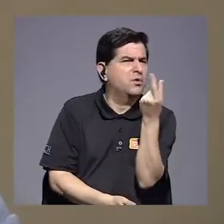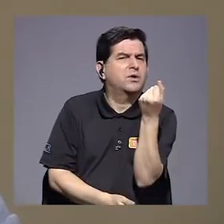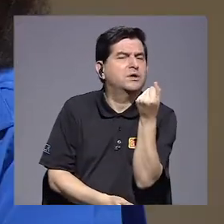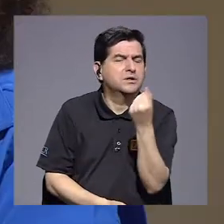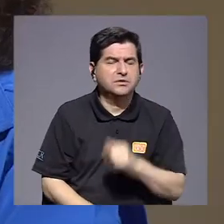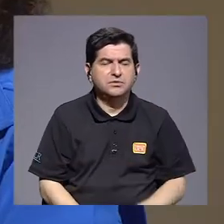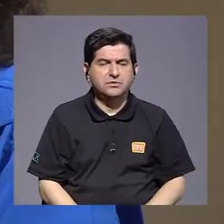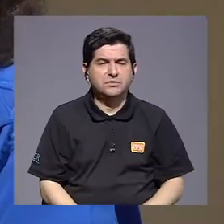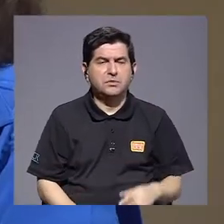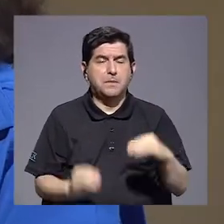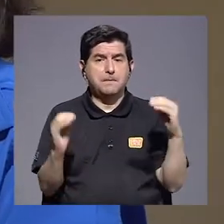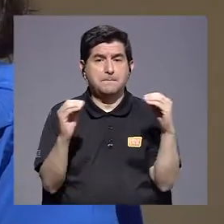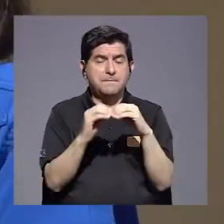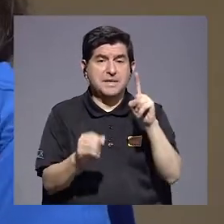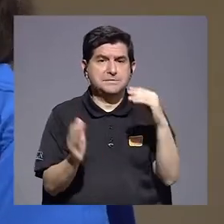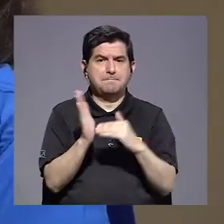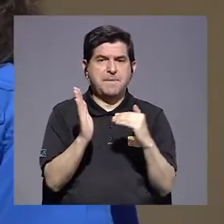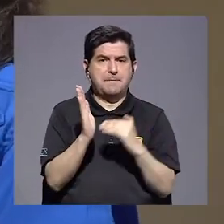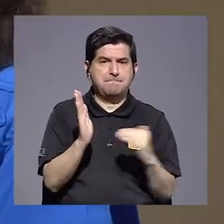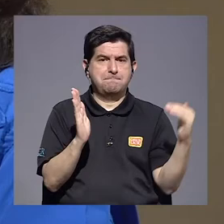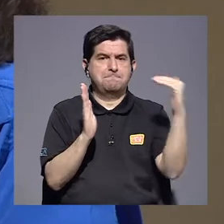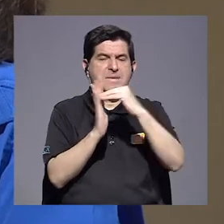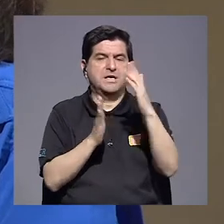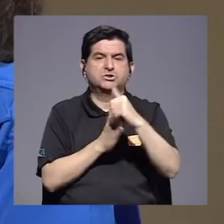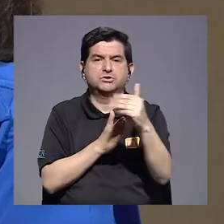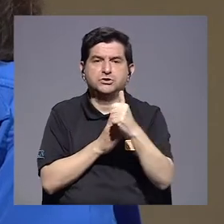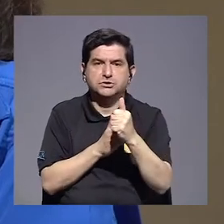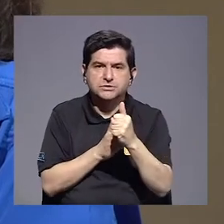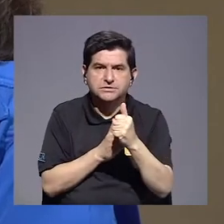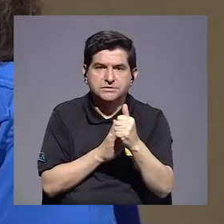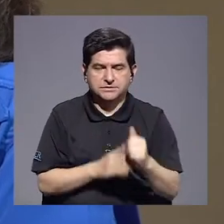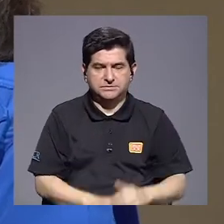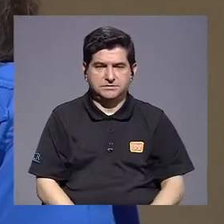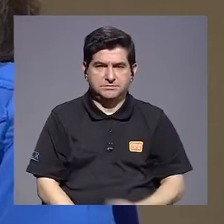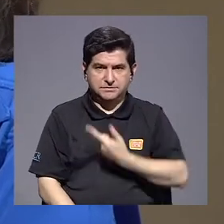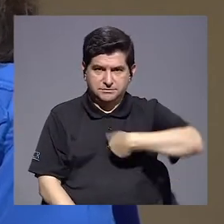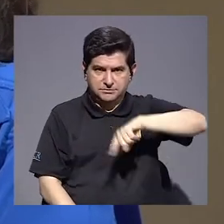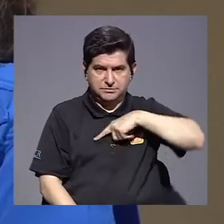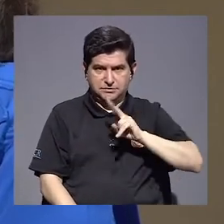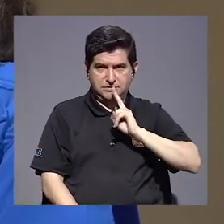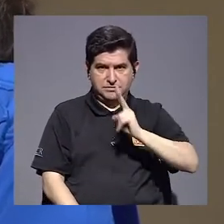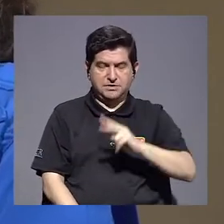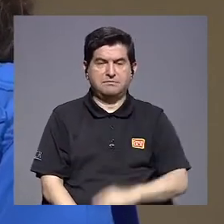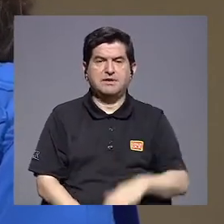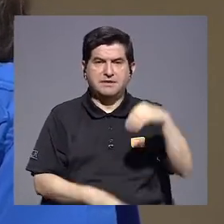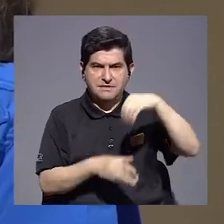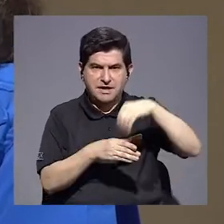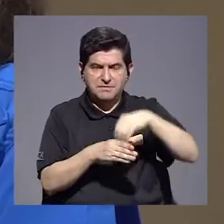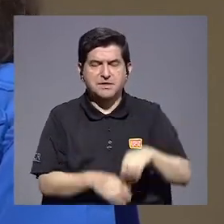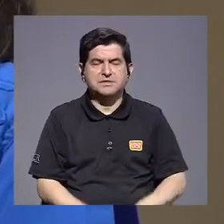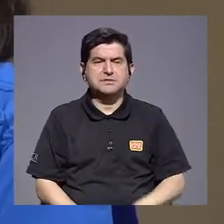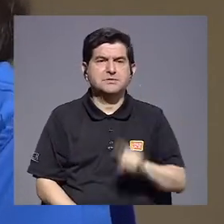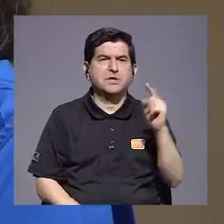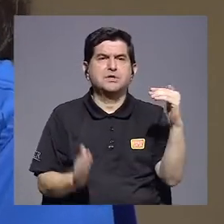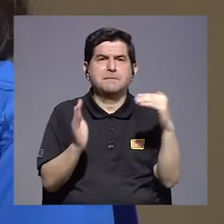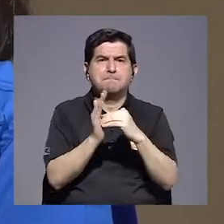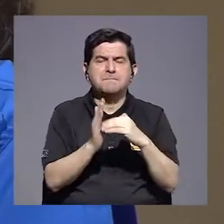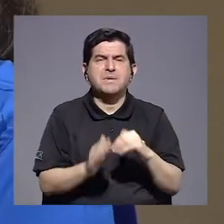menos? Vamos a llegar a más de $1,000 millones. O sea, vamos a llegar realmente a una inversión cerca de